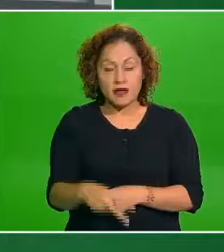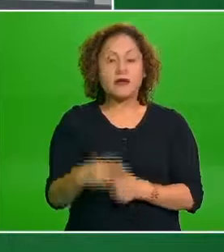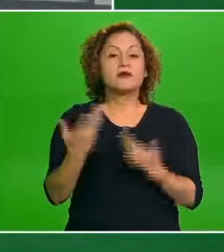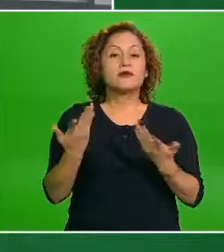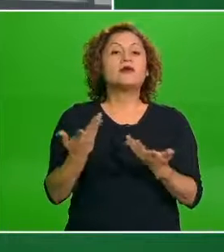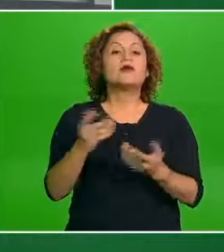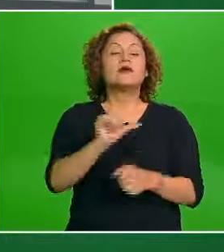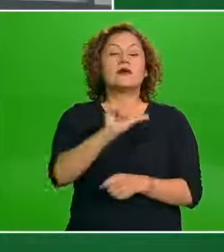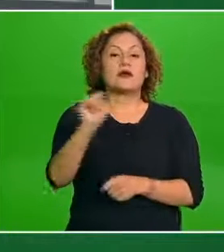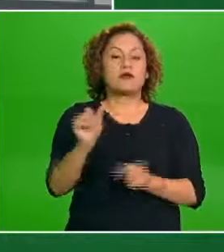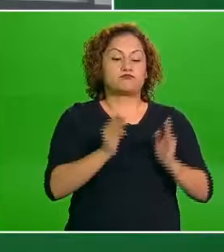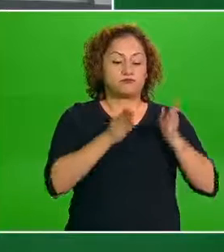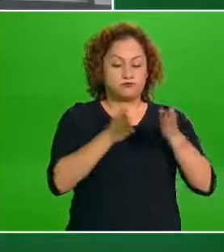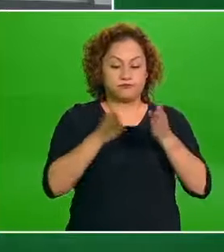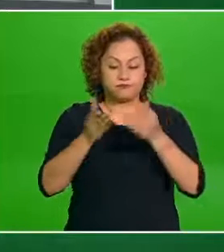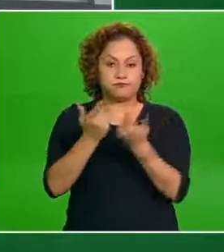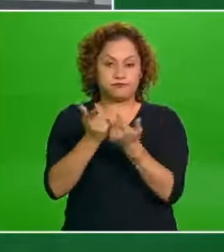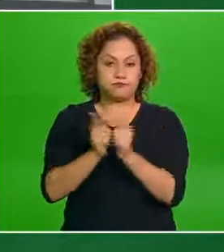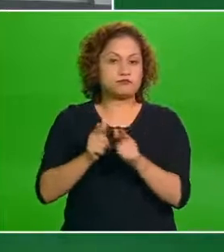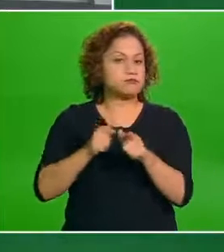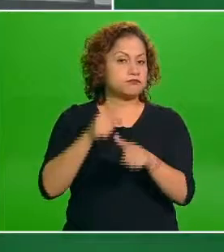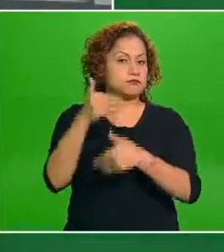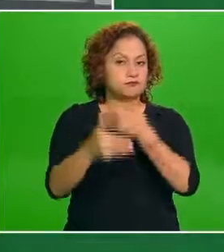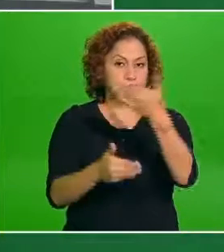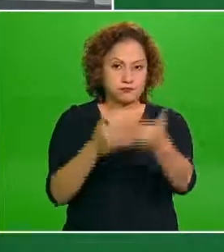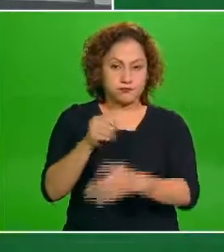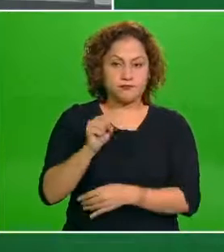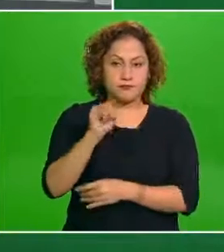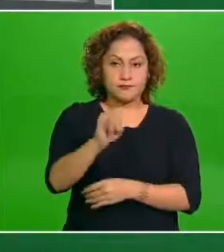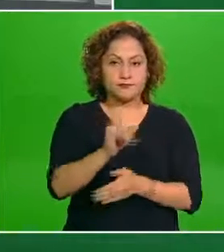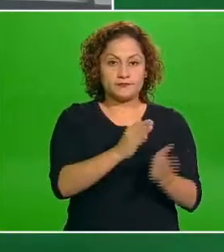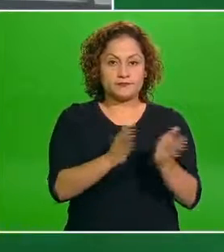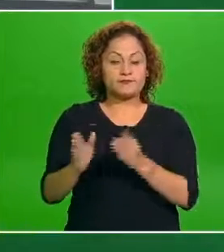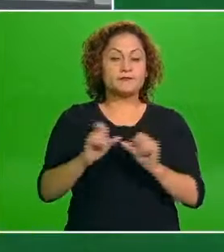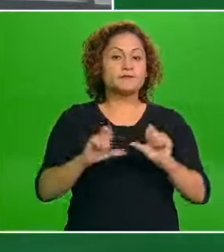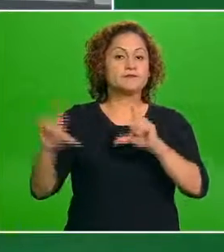vamos avanzando bien. La siguiente, por favor.